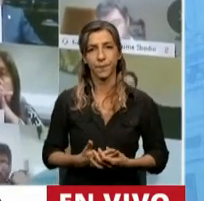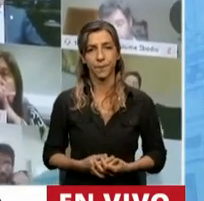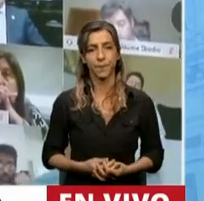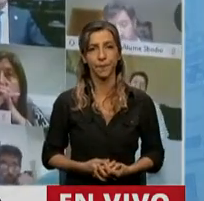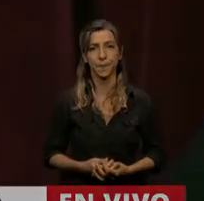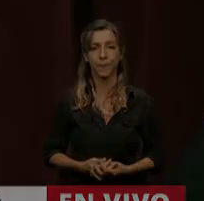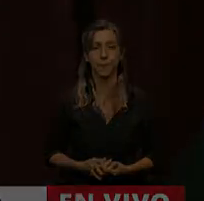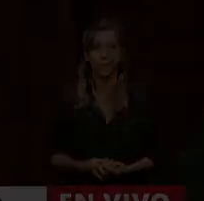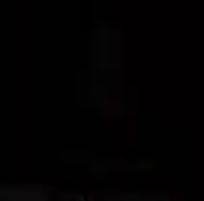Gracias, diputada.